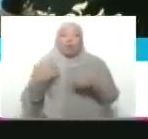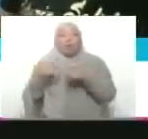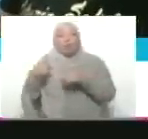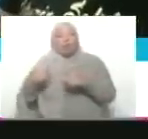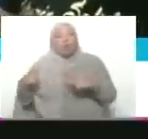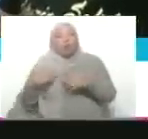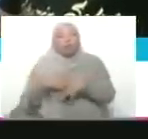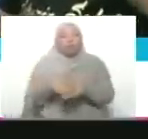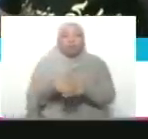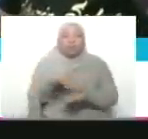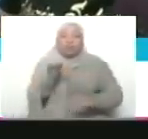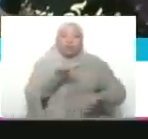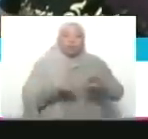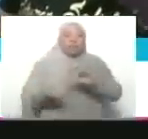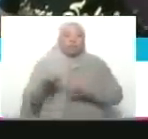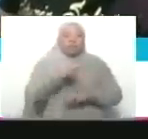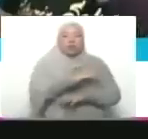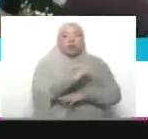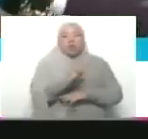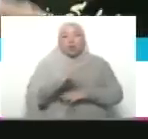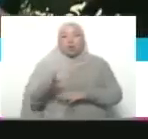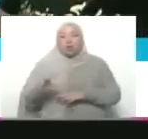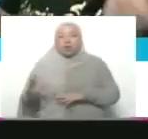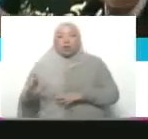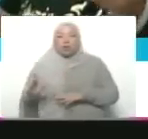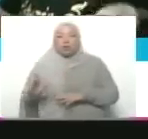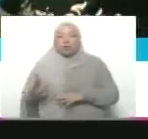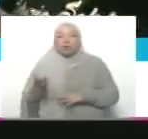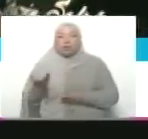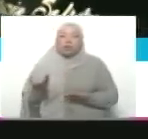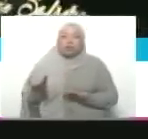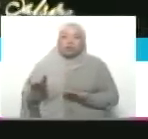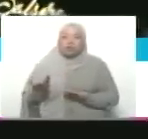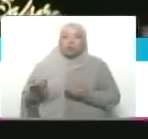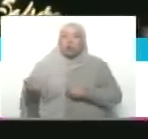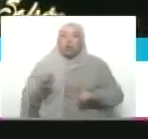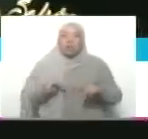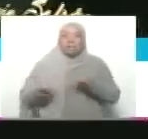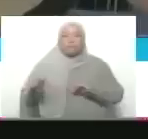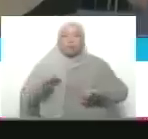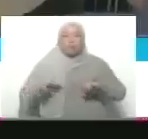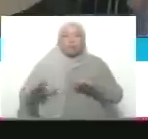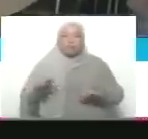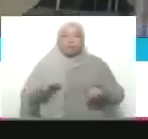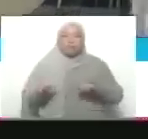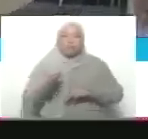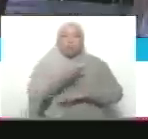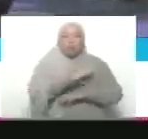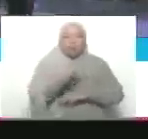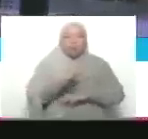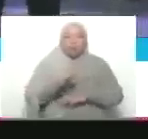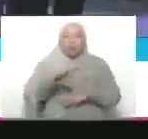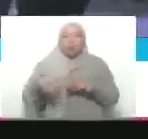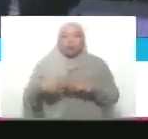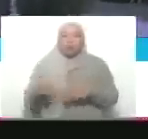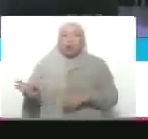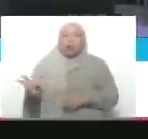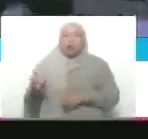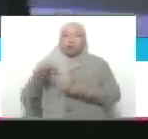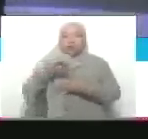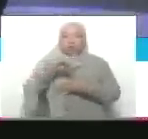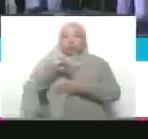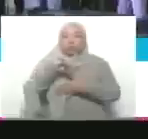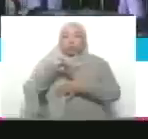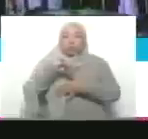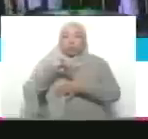de todas las expresiones que estaban en en movimiento en el Caribe en todos los países que usted mencionó y en la